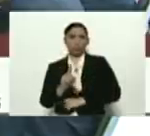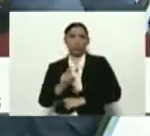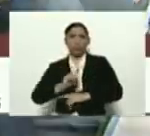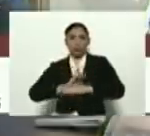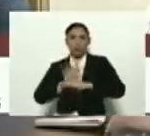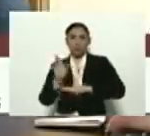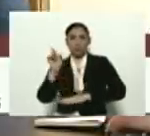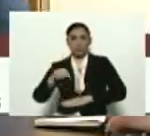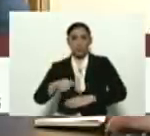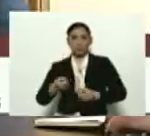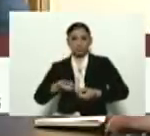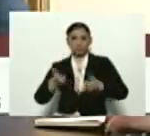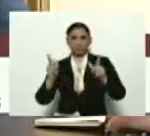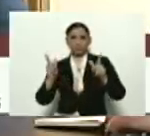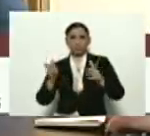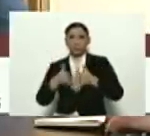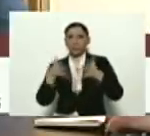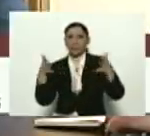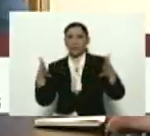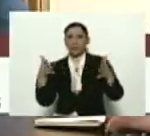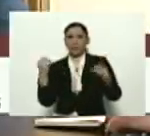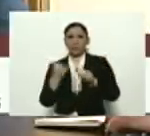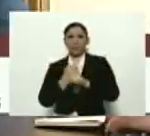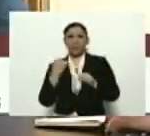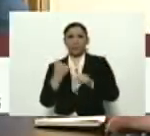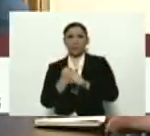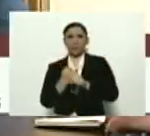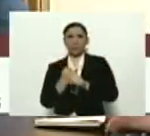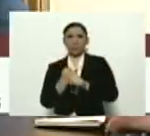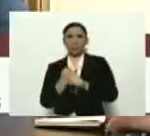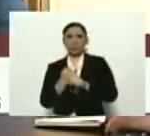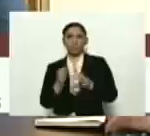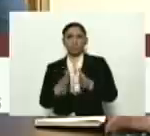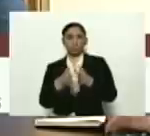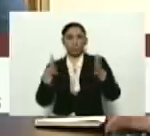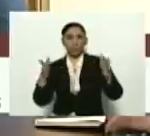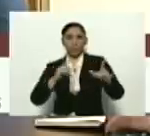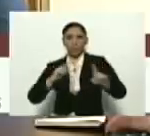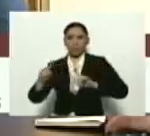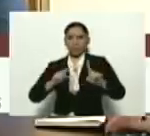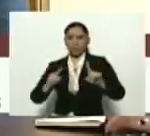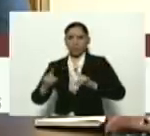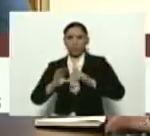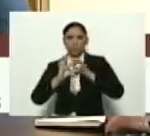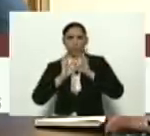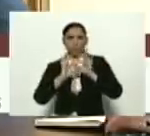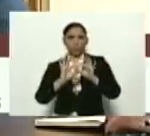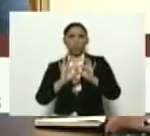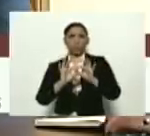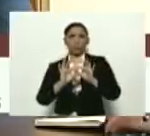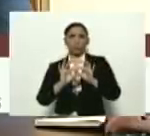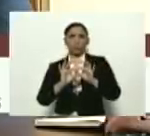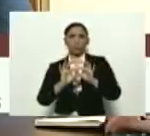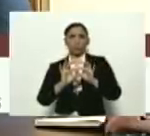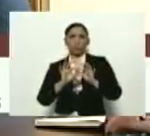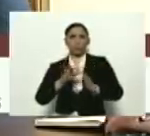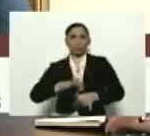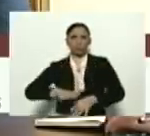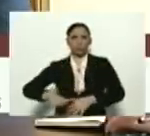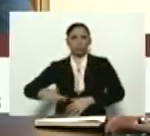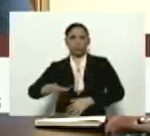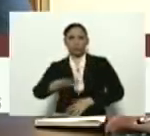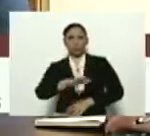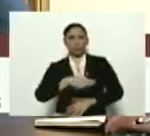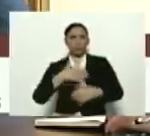ALBA ha servido para grandes obras, para grandes acciones concretas en el campo de